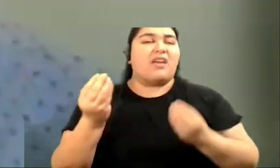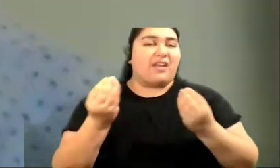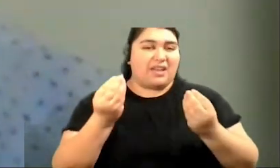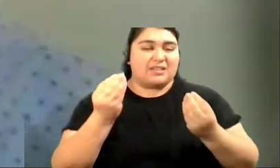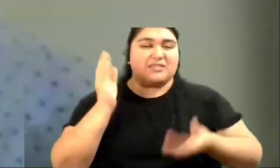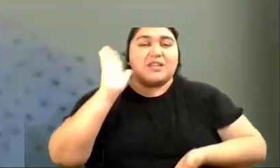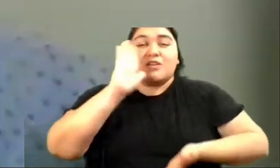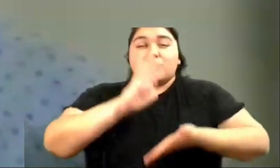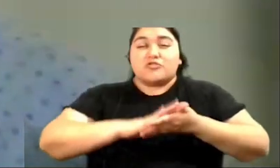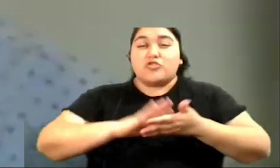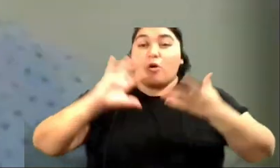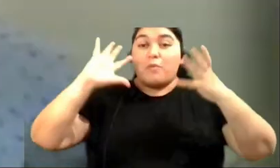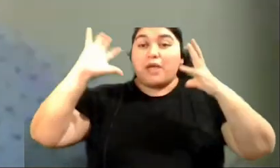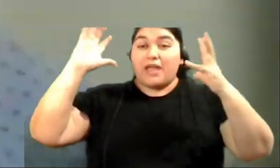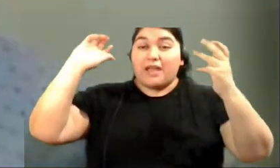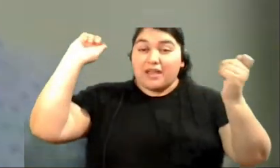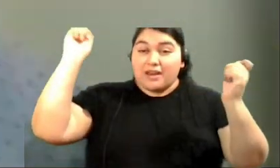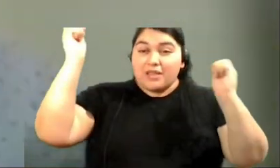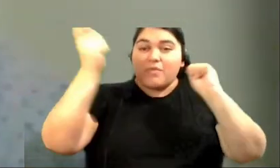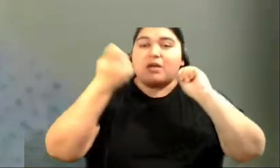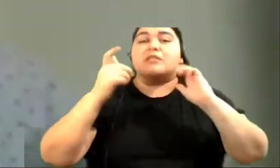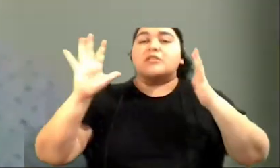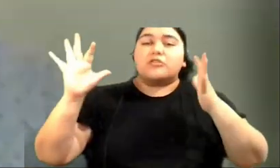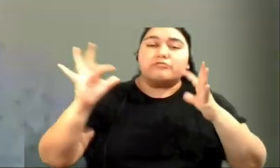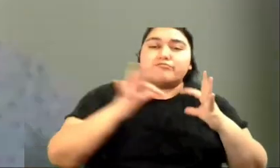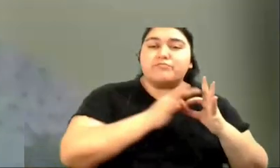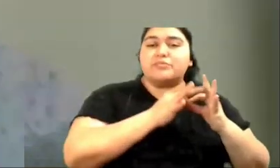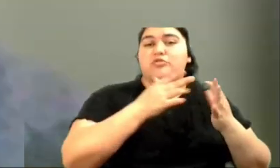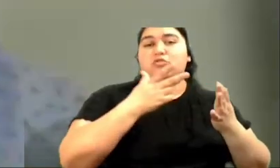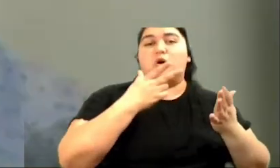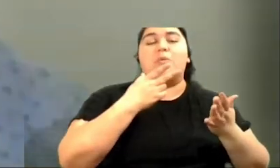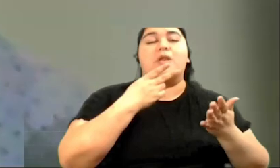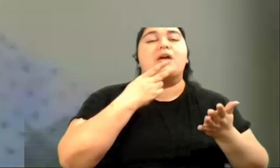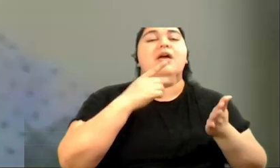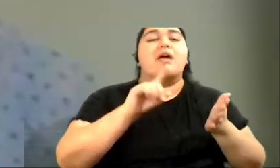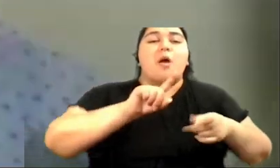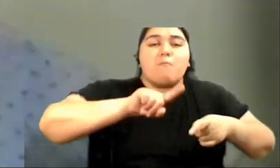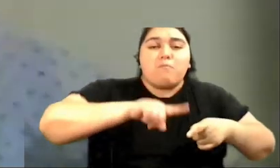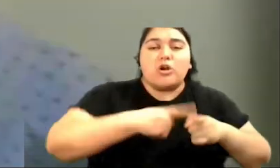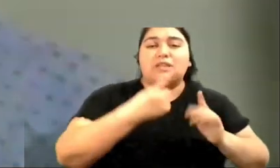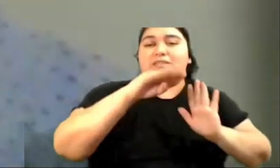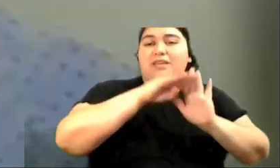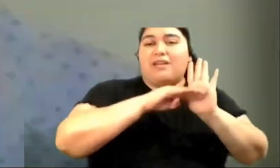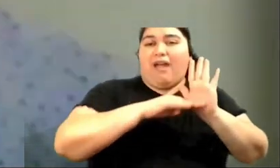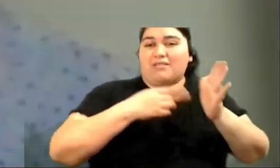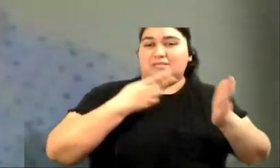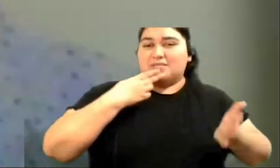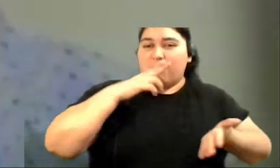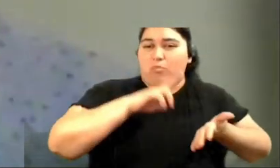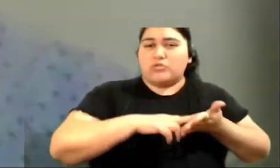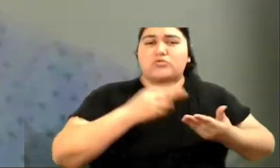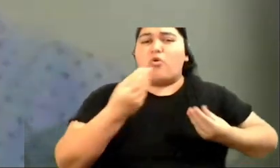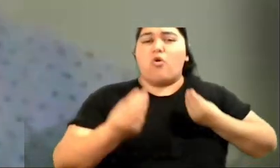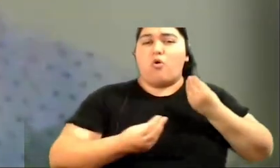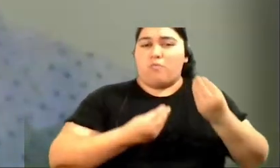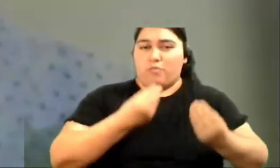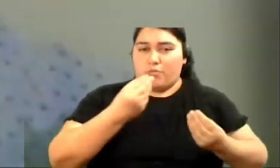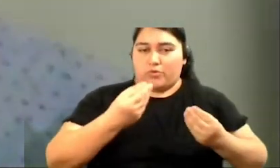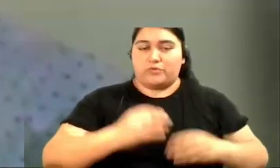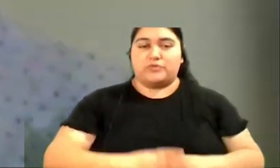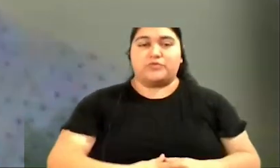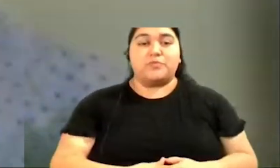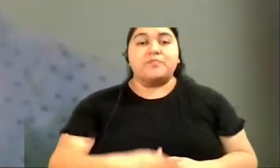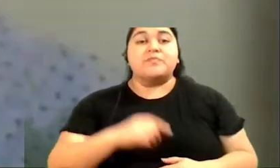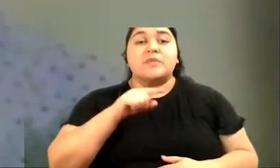cambio climático en las distintas políticas fiscales que van tomando los países. Se está trabajando mucho en general en estos temas